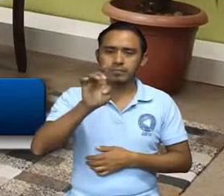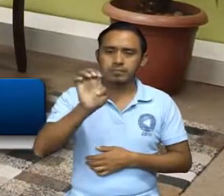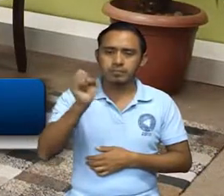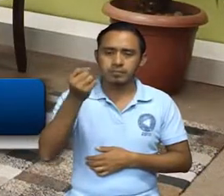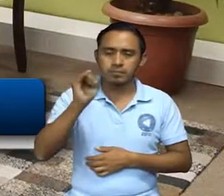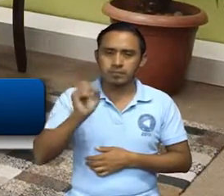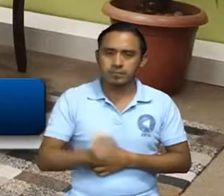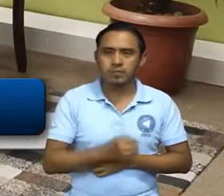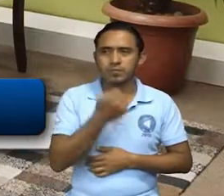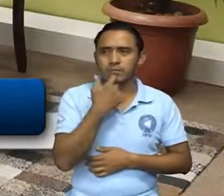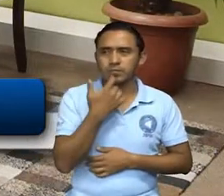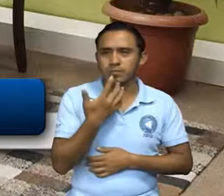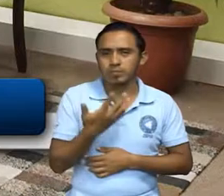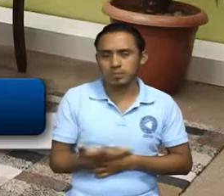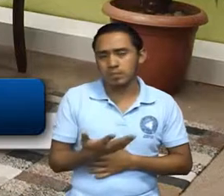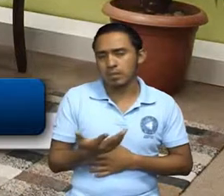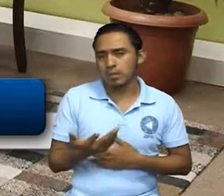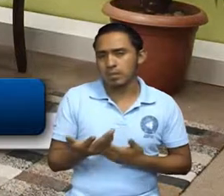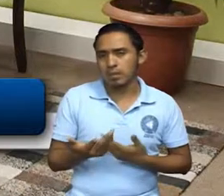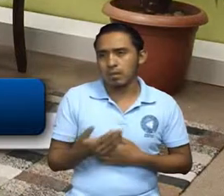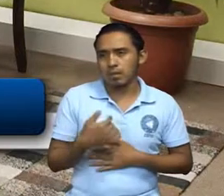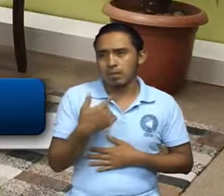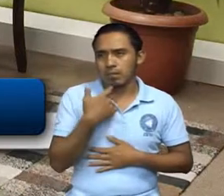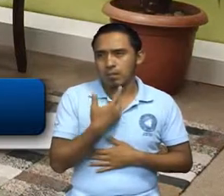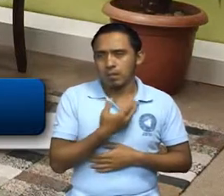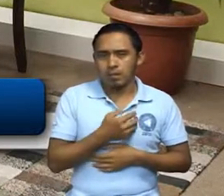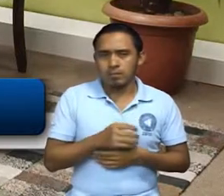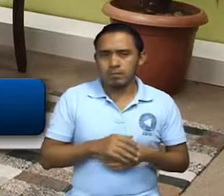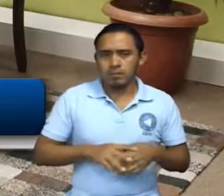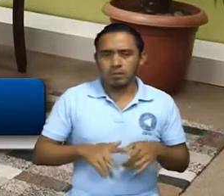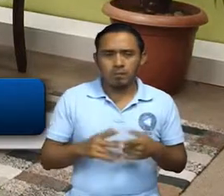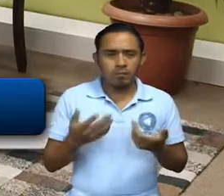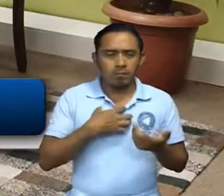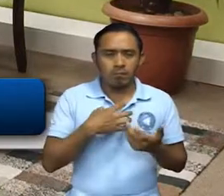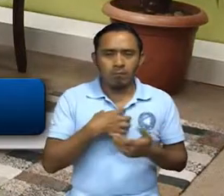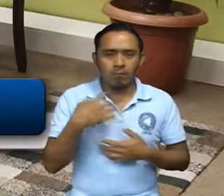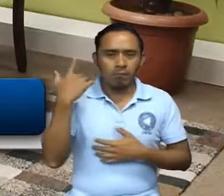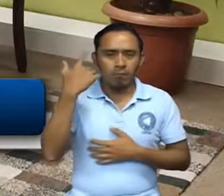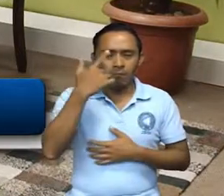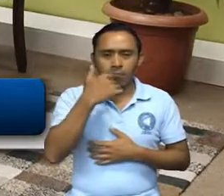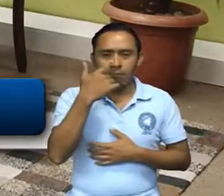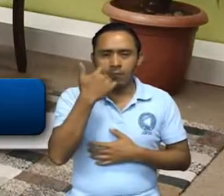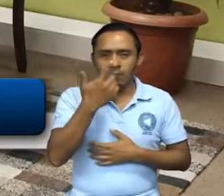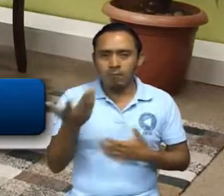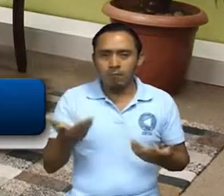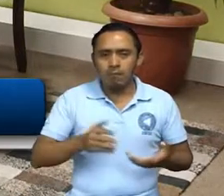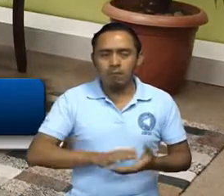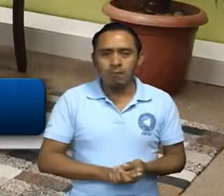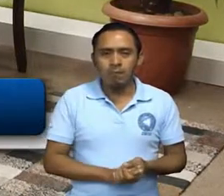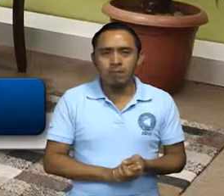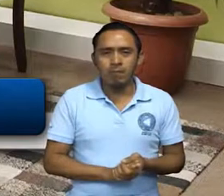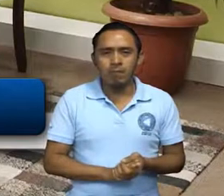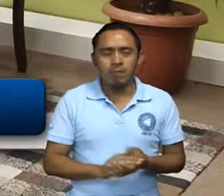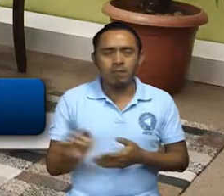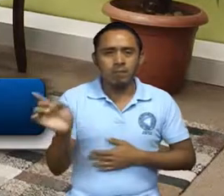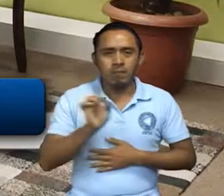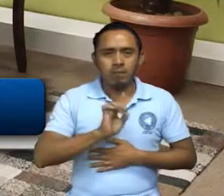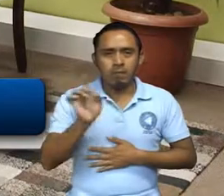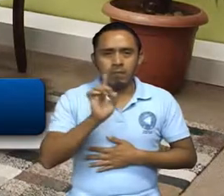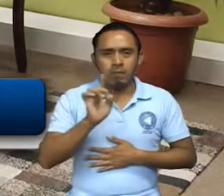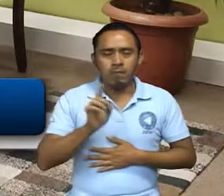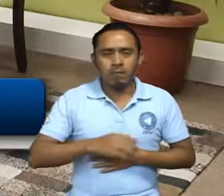¿Por qué? Porque me imagino que es por la formación de sus miembros, en este caso la nariz. Fíjese que no es tanto por eso,